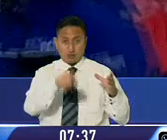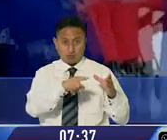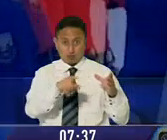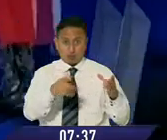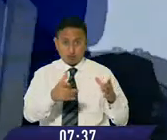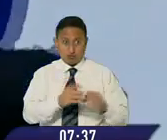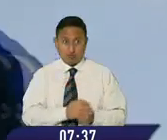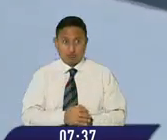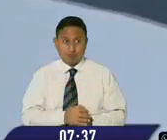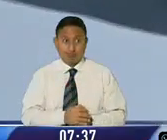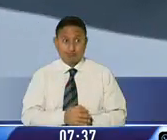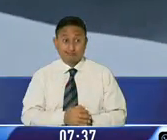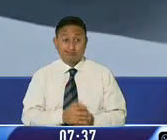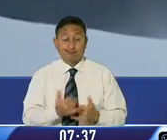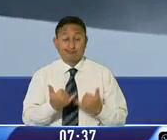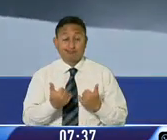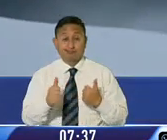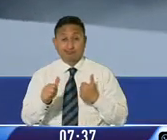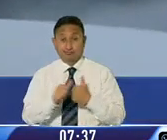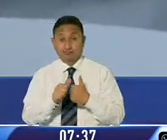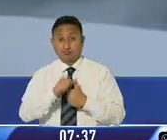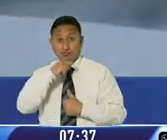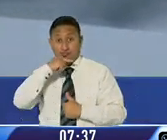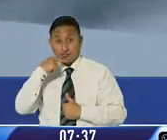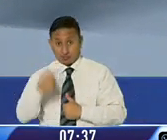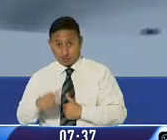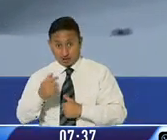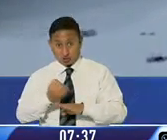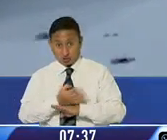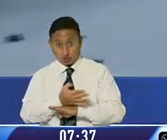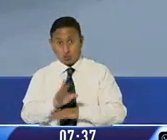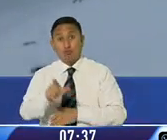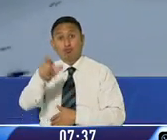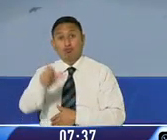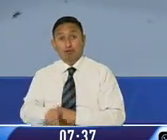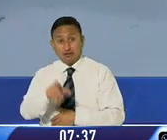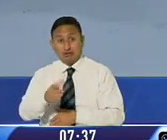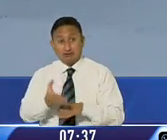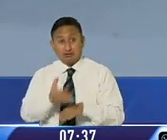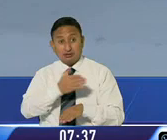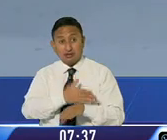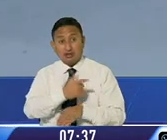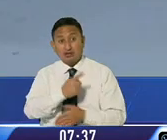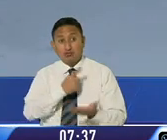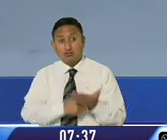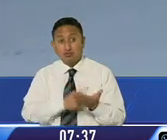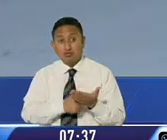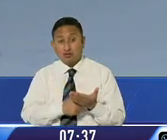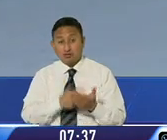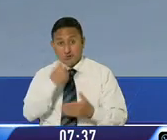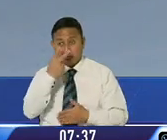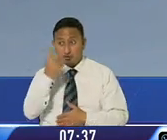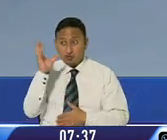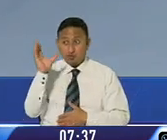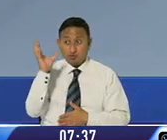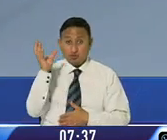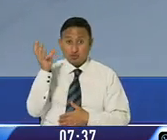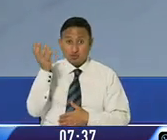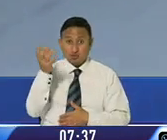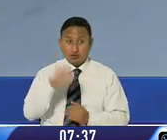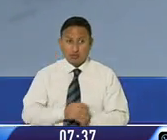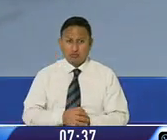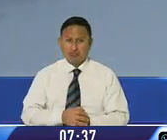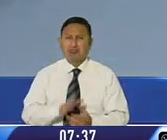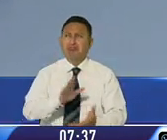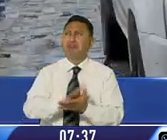A las puertas de un extenso feriado, se recomienda a los viajeros analizar las condiciones climáticas y no confiarse